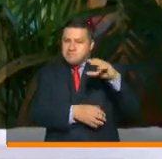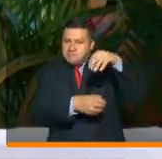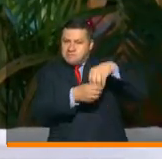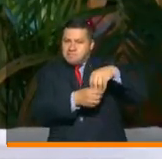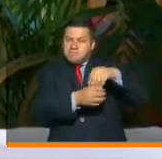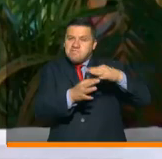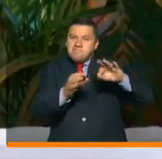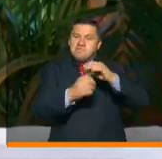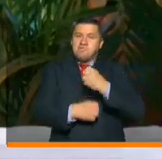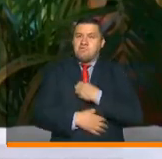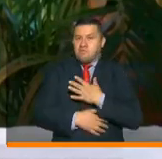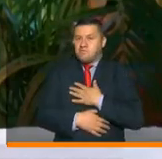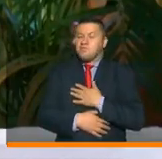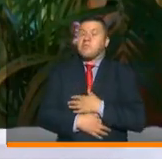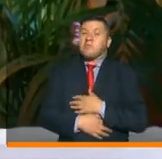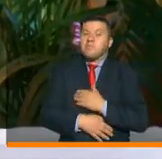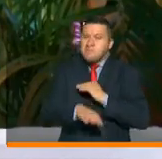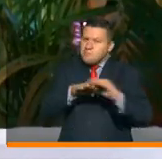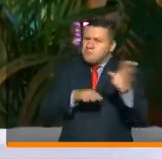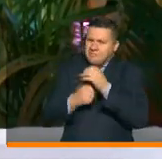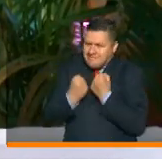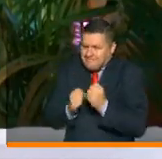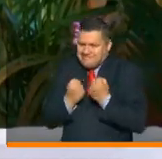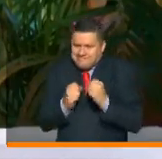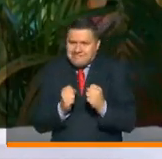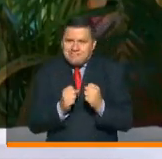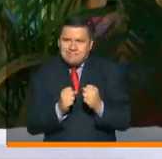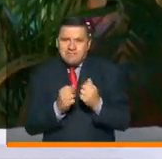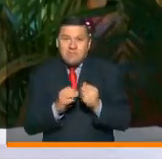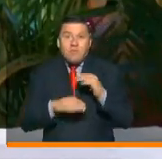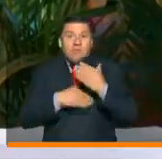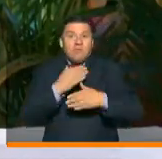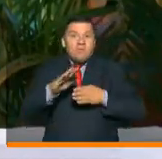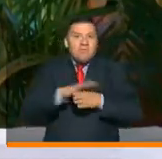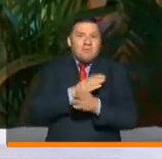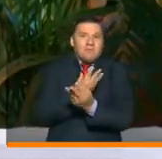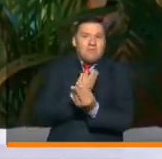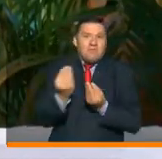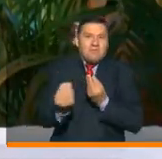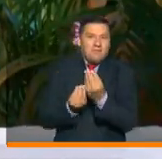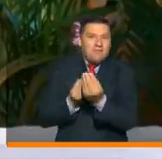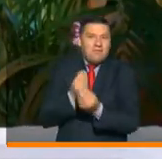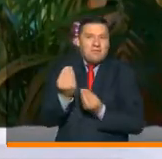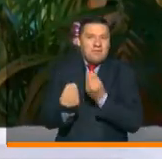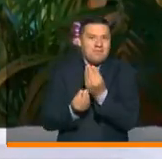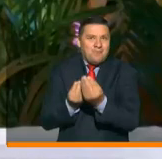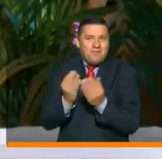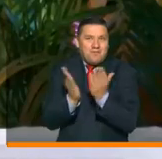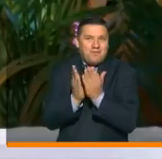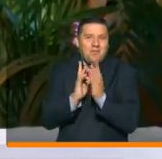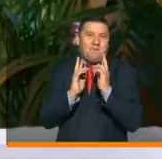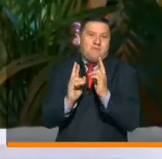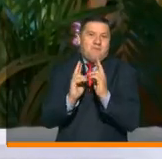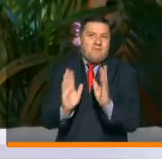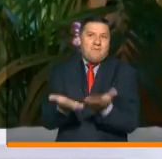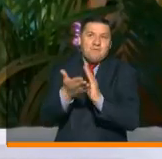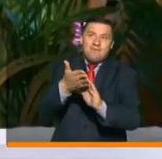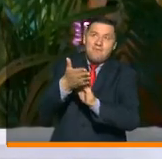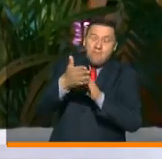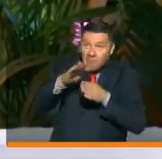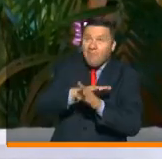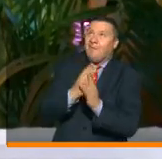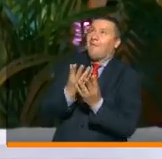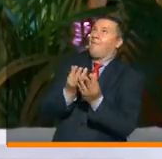oportunidad y una invitación a que este esfuerzo que hacemos para un retorno gradual, progresivo y seguro, se acompañe obviamente de unos mejoramientos